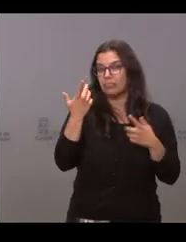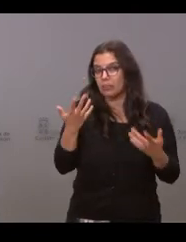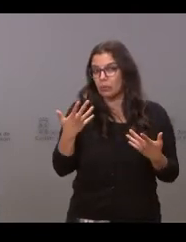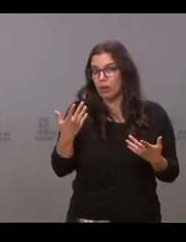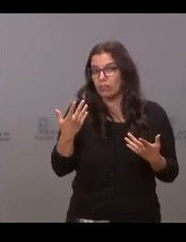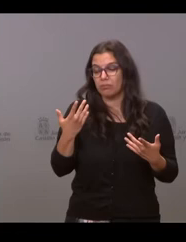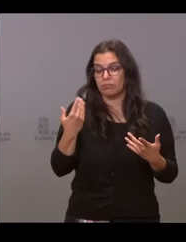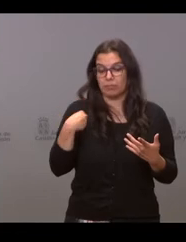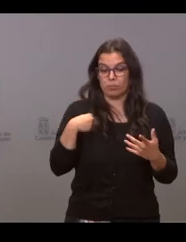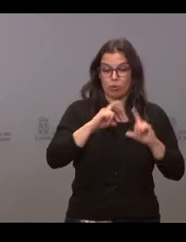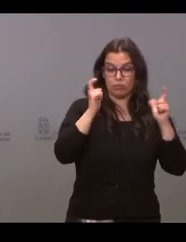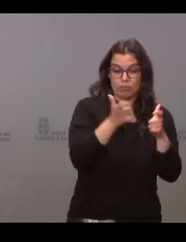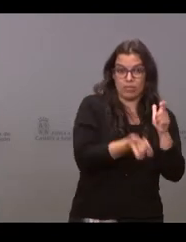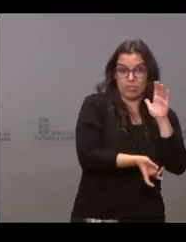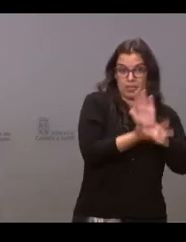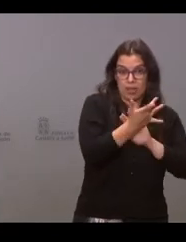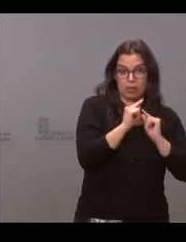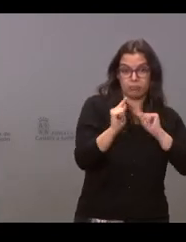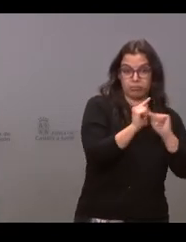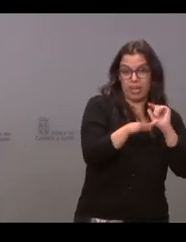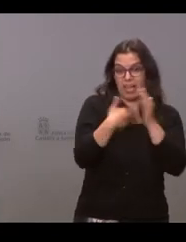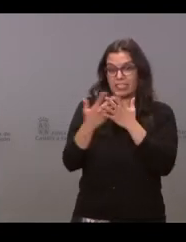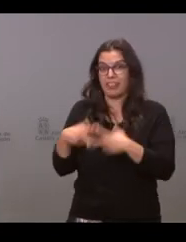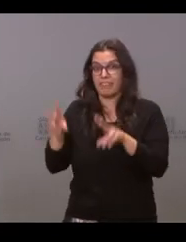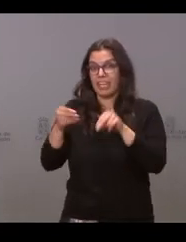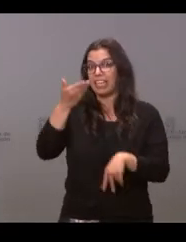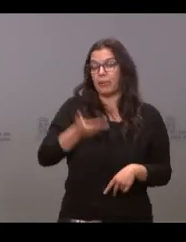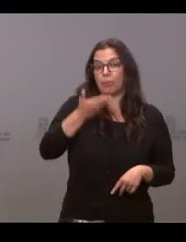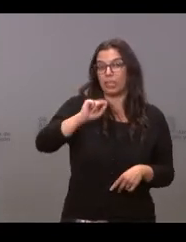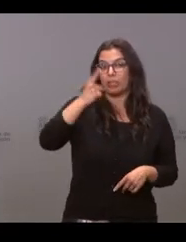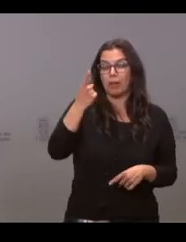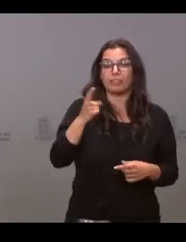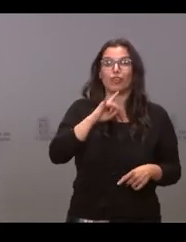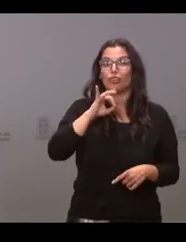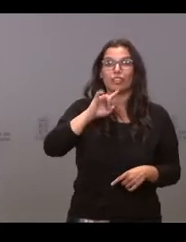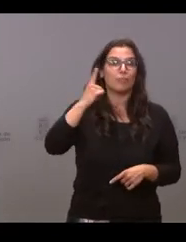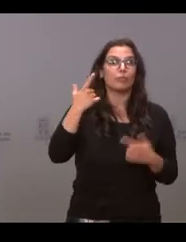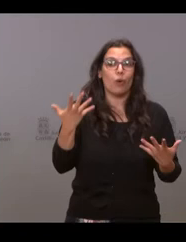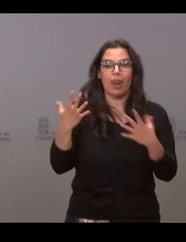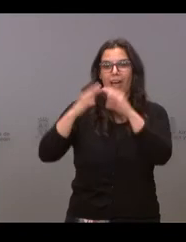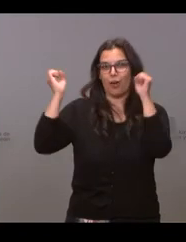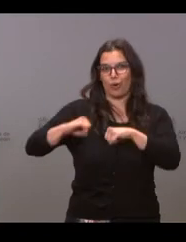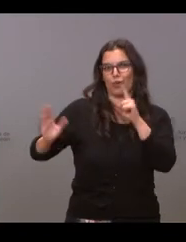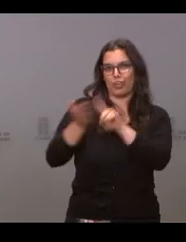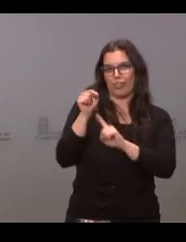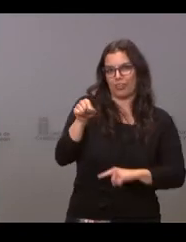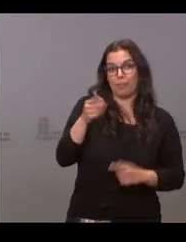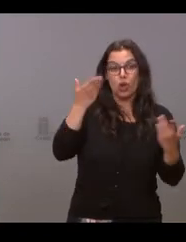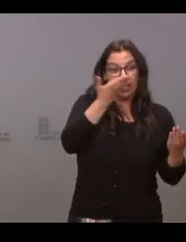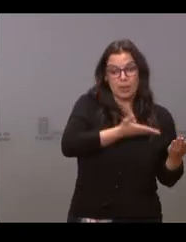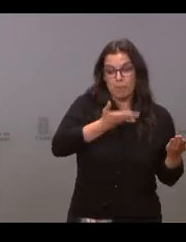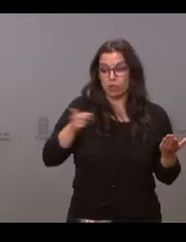de negociación hasta que se termina la más satisfactoria cuando se llega a acuerdos pero importantes han sido